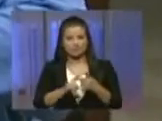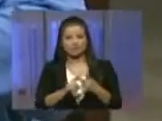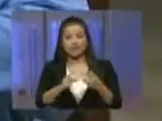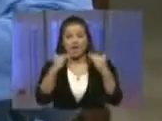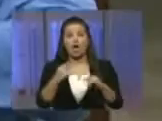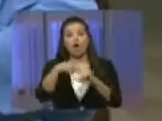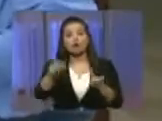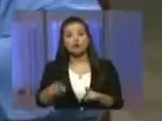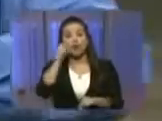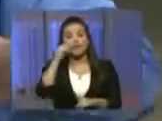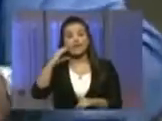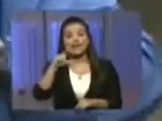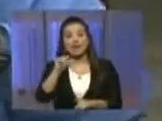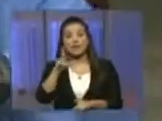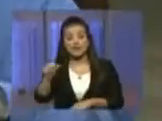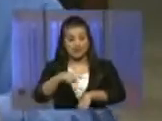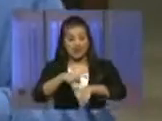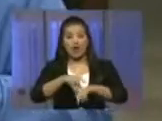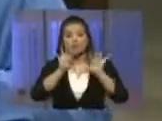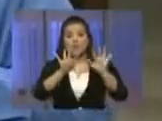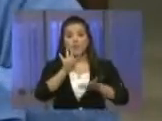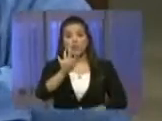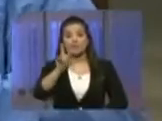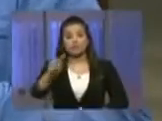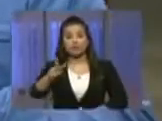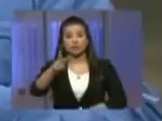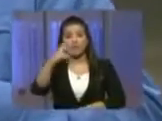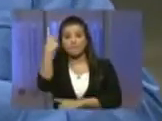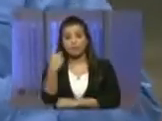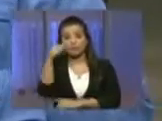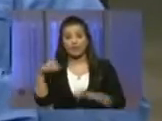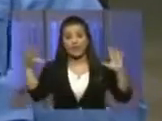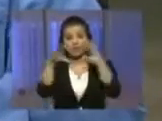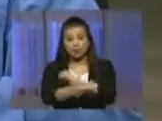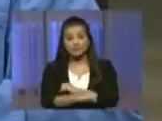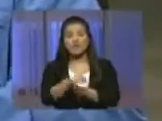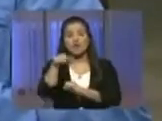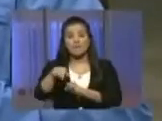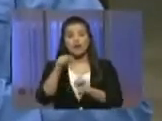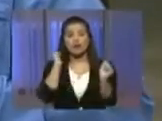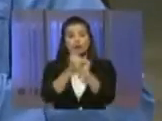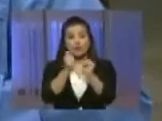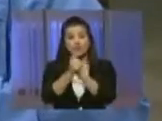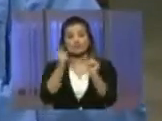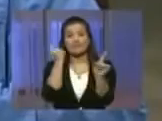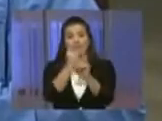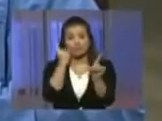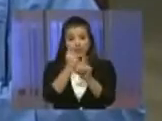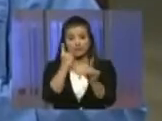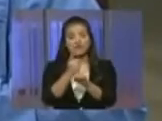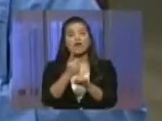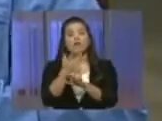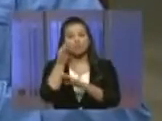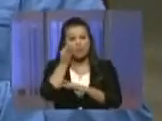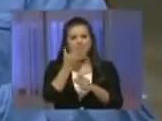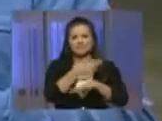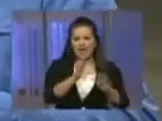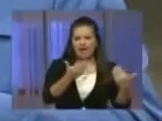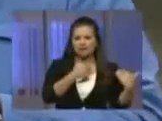las 99:50 9:42 en punto esta noche clavera está bueno clasificó